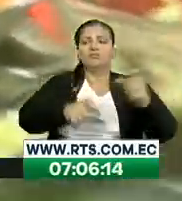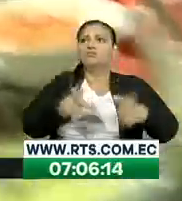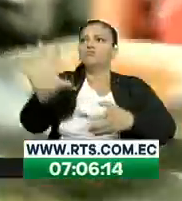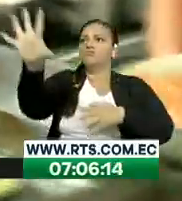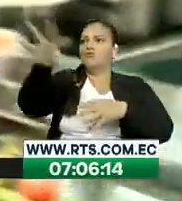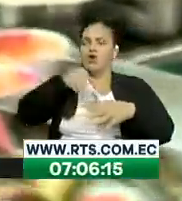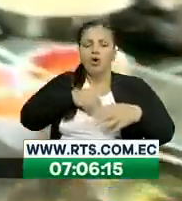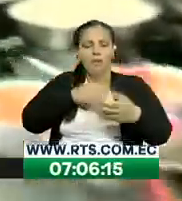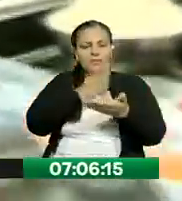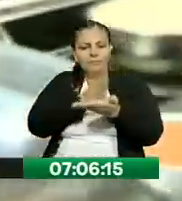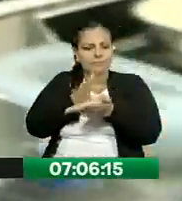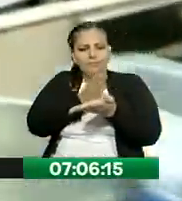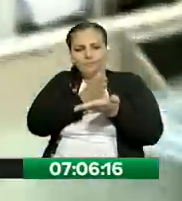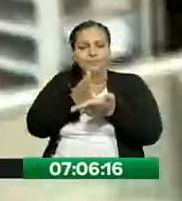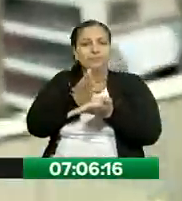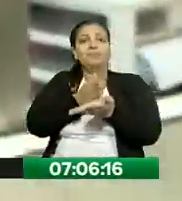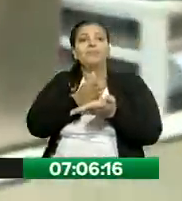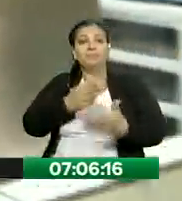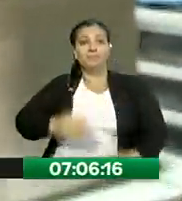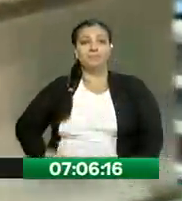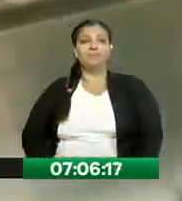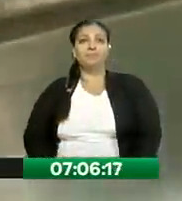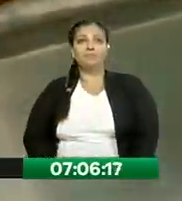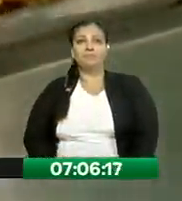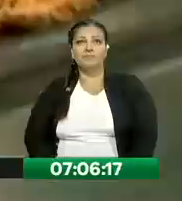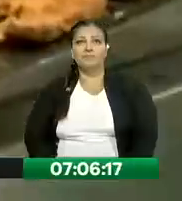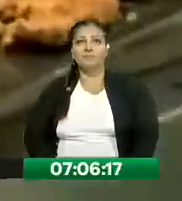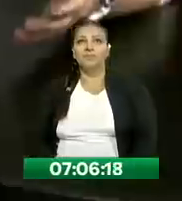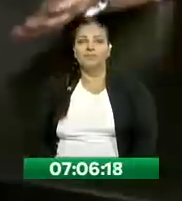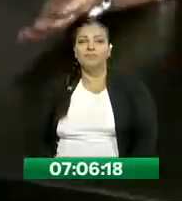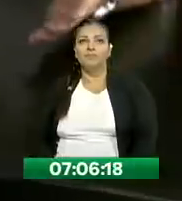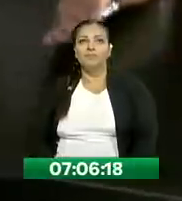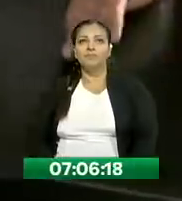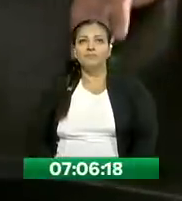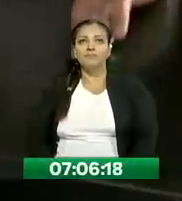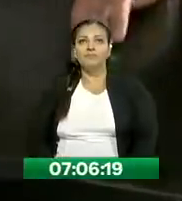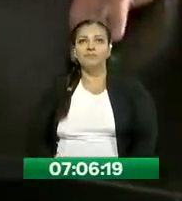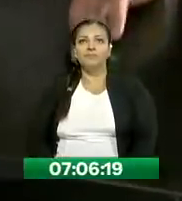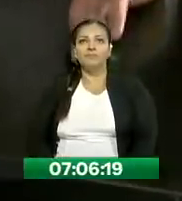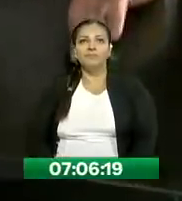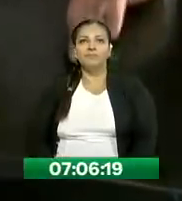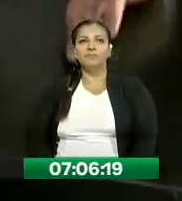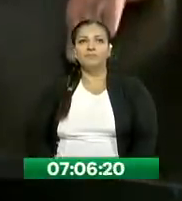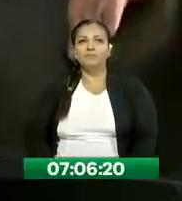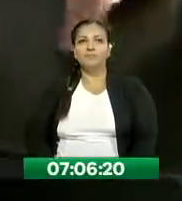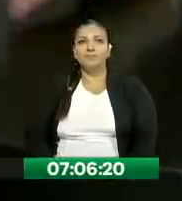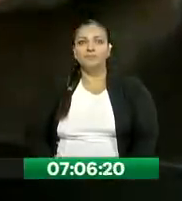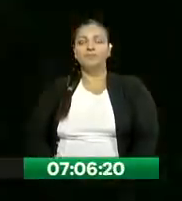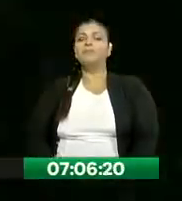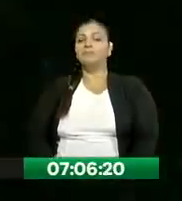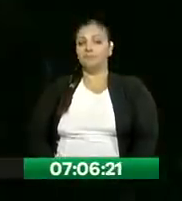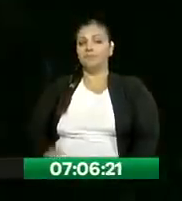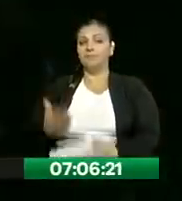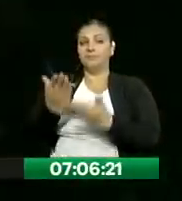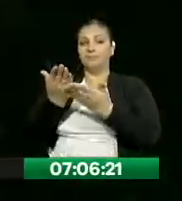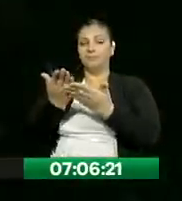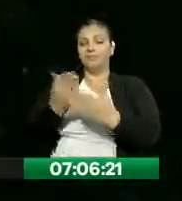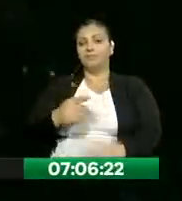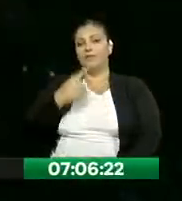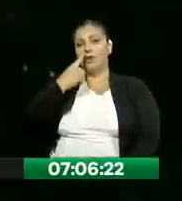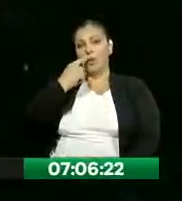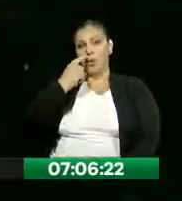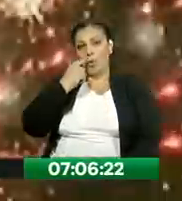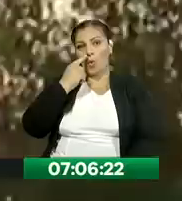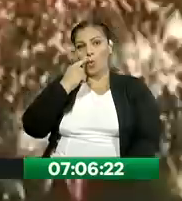este sincretismo, desde esta nueva tierra también se aportó mucho. Por eso afirma nuestro chef entrevistado que el capitalino